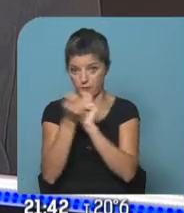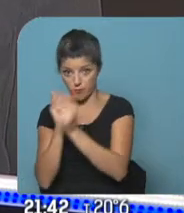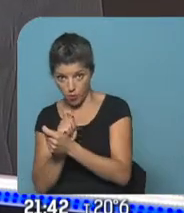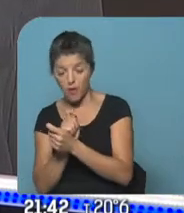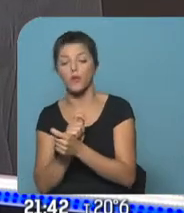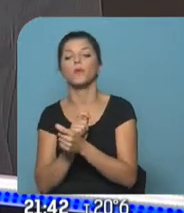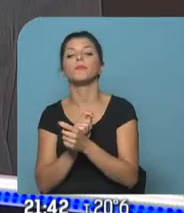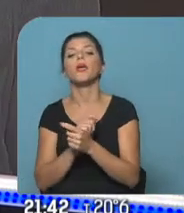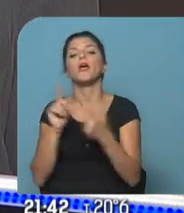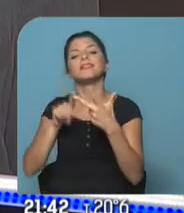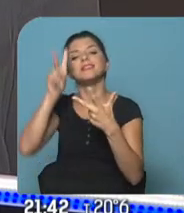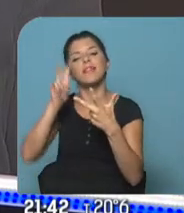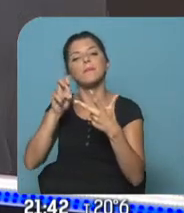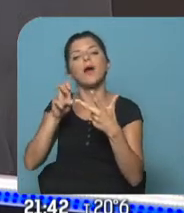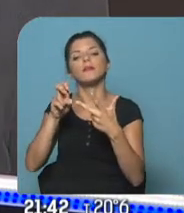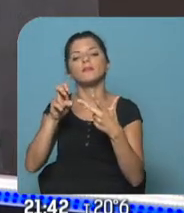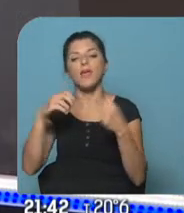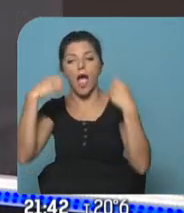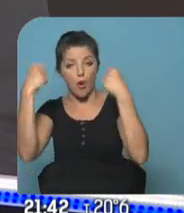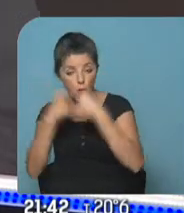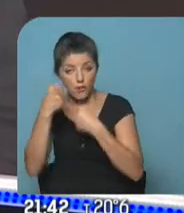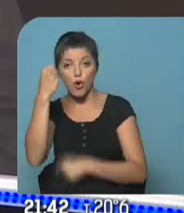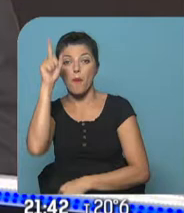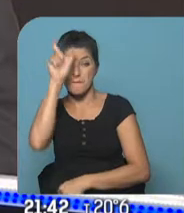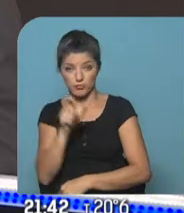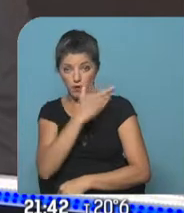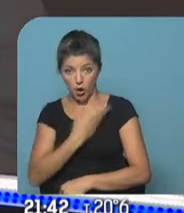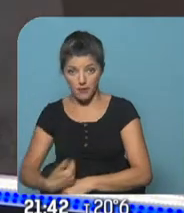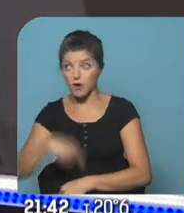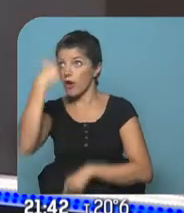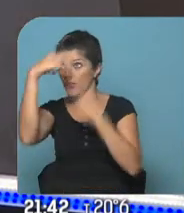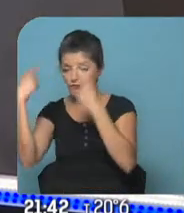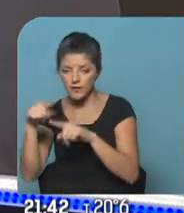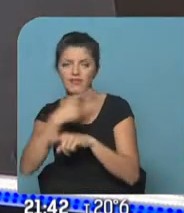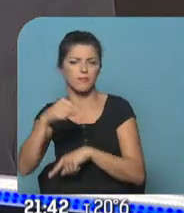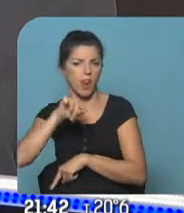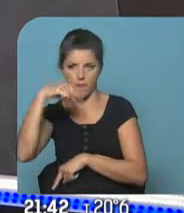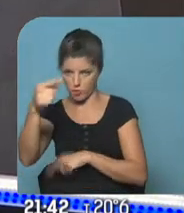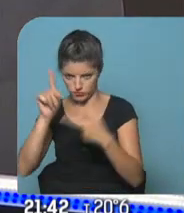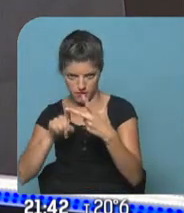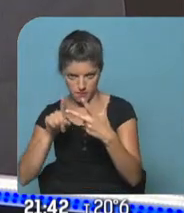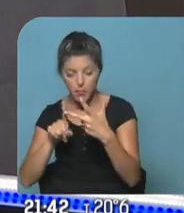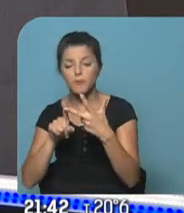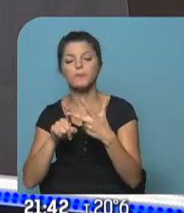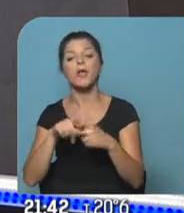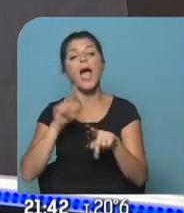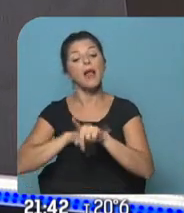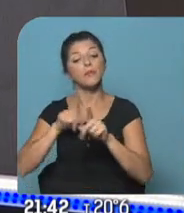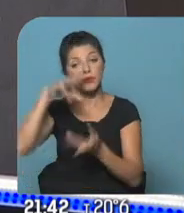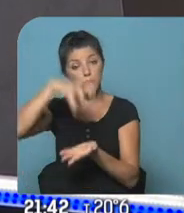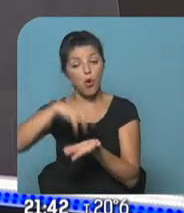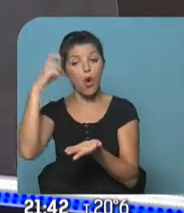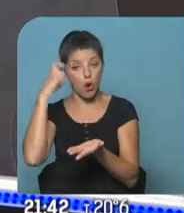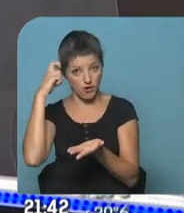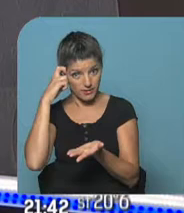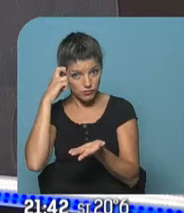con los gobernadores quedan para la semana que viene. El Congreso está custodiado por fuerzas de seguridad que impidieron un acampe por